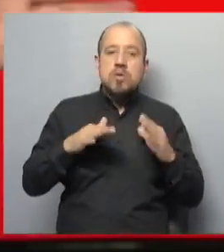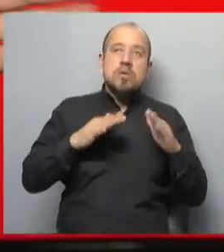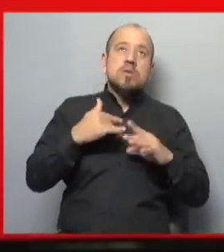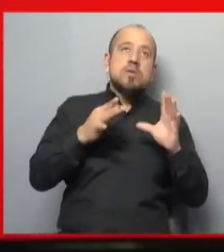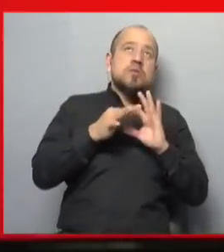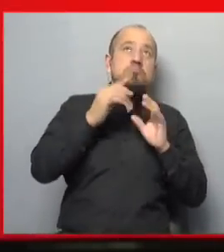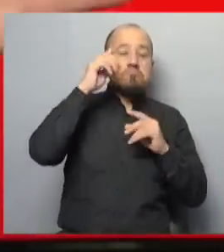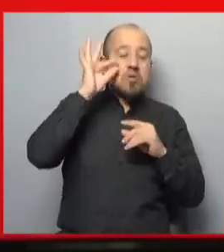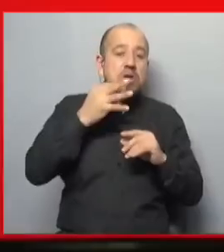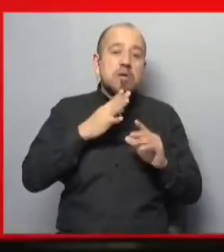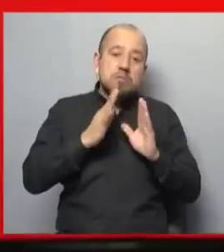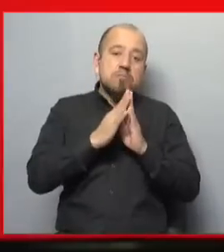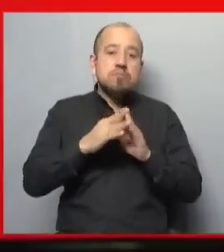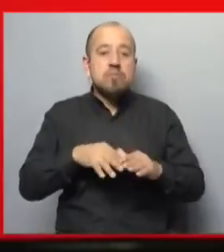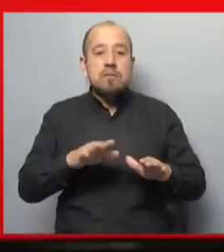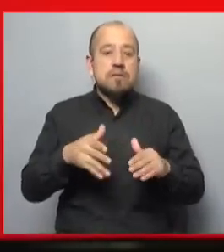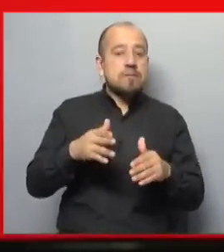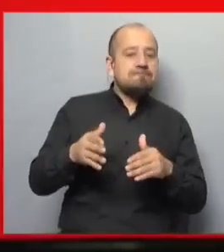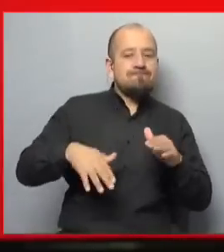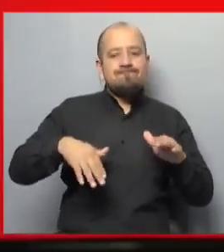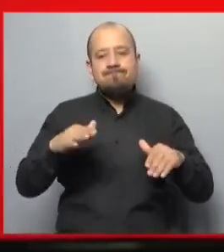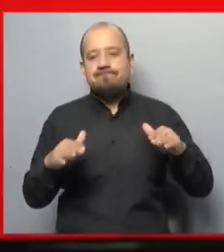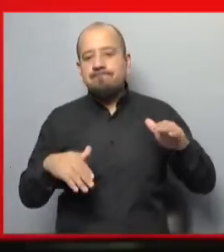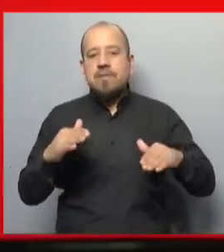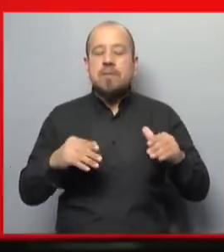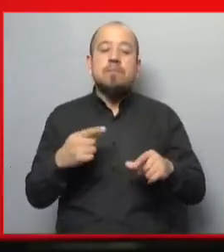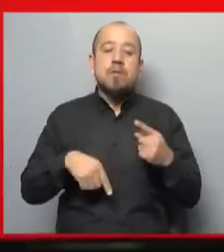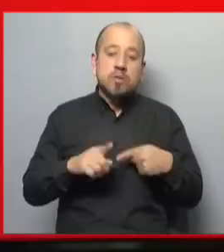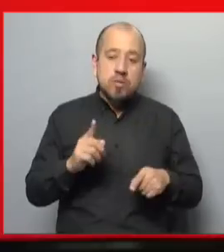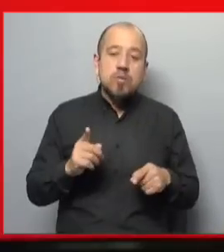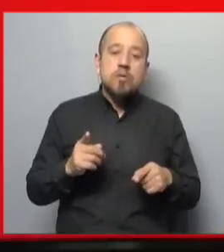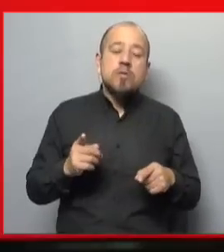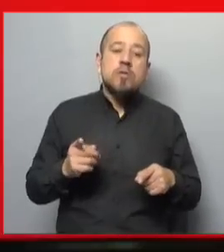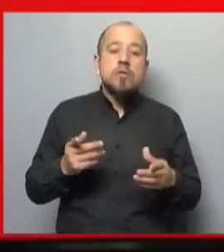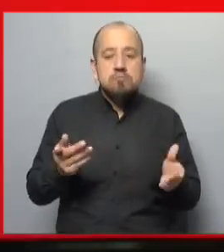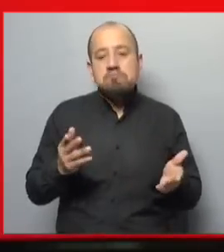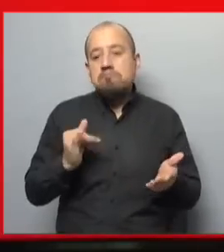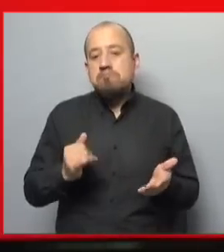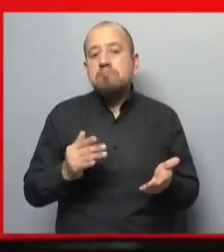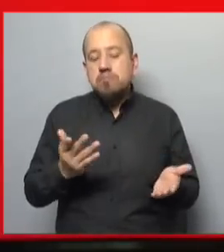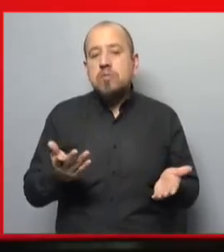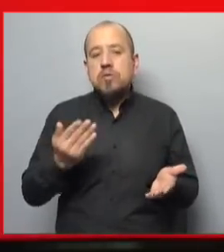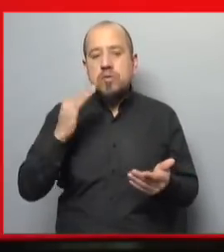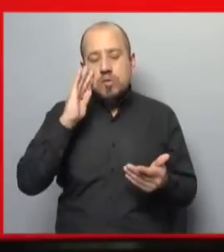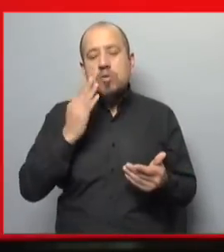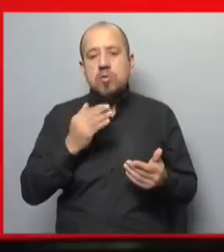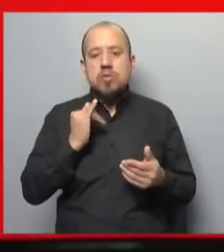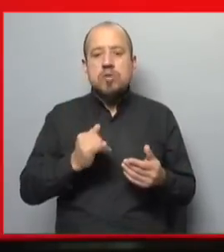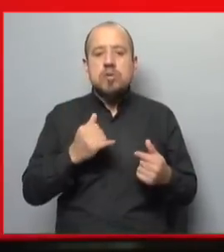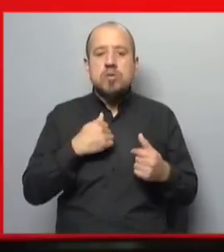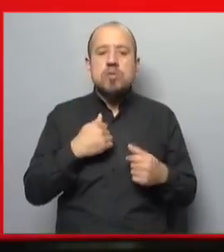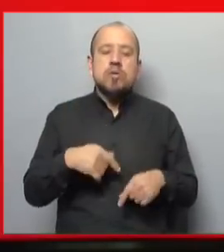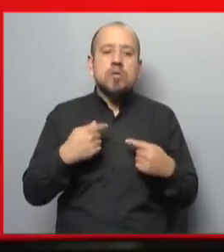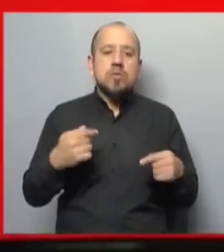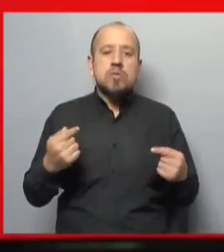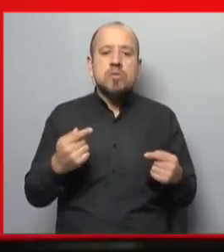poquito también basculan oa veces más a veces menos pero si no puedo dejar reconocerla las cosas